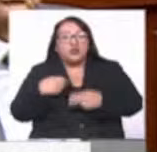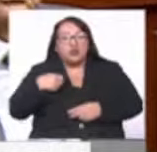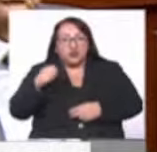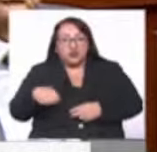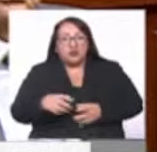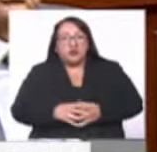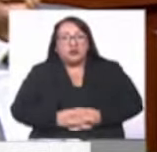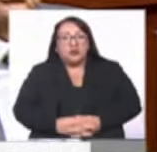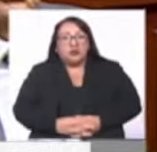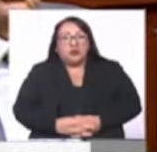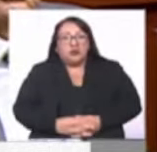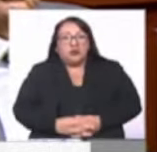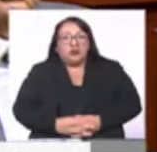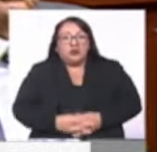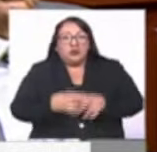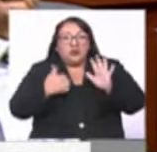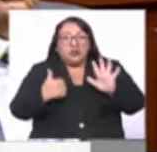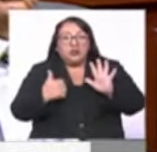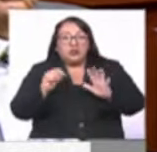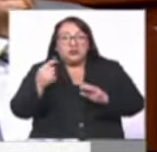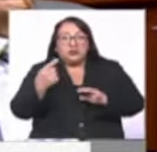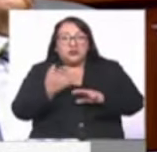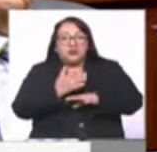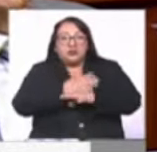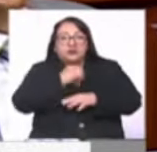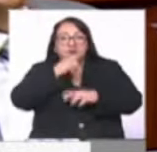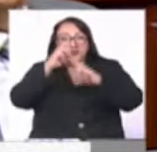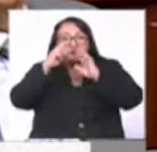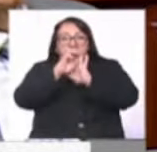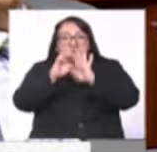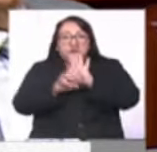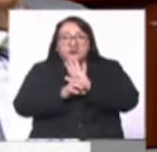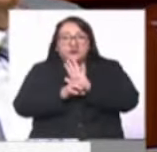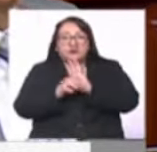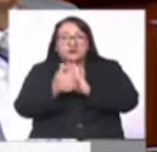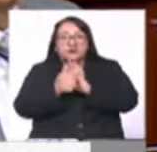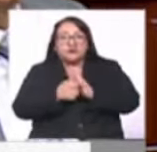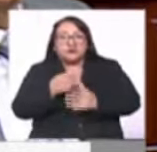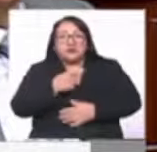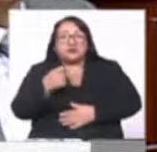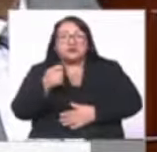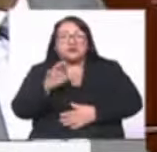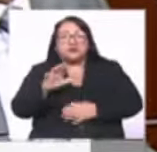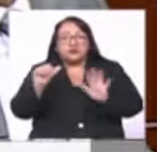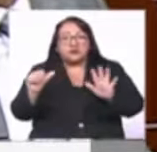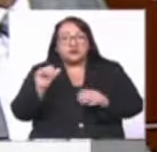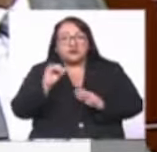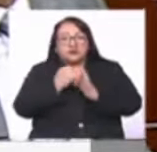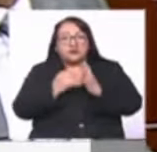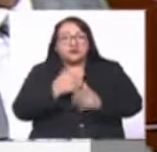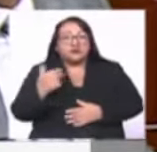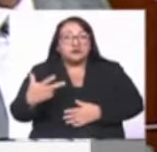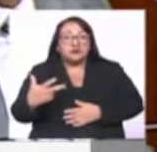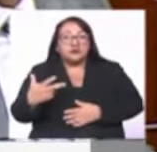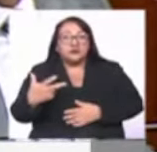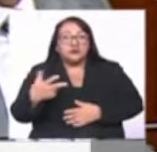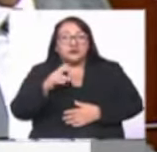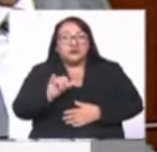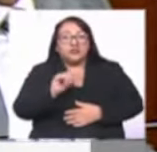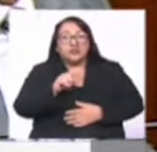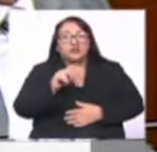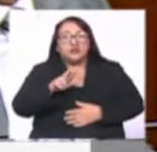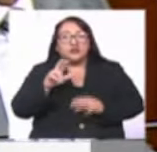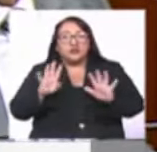Justicia los seis primeros por la presunta infracción constitucional de los artículos 156 inciso 3 y